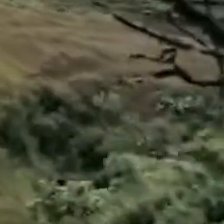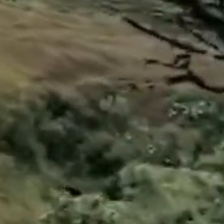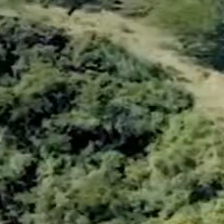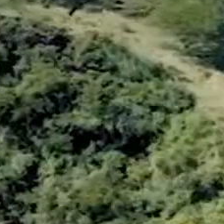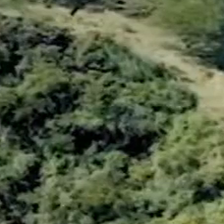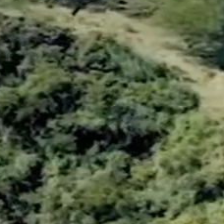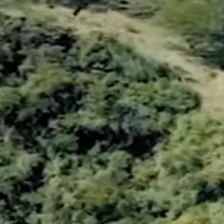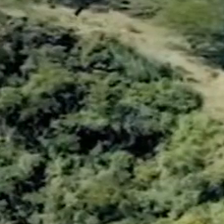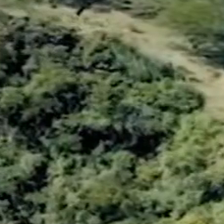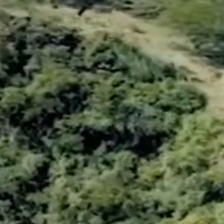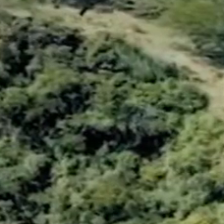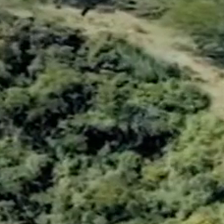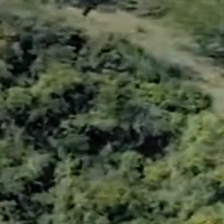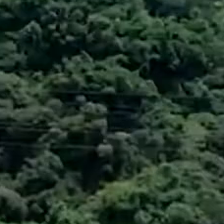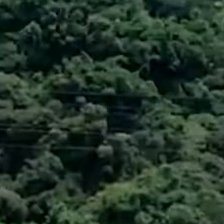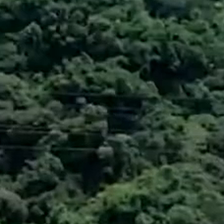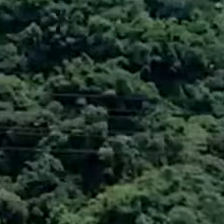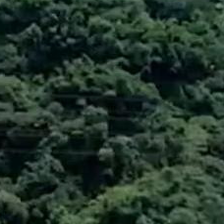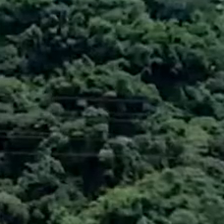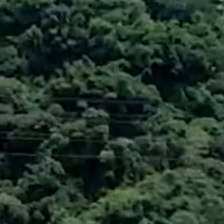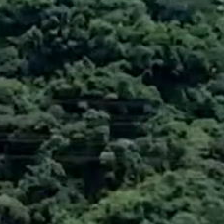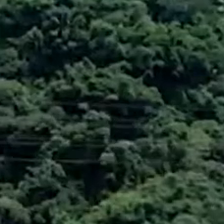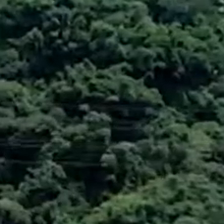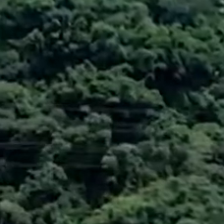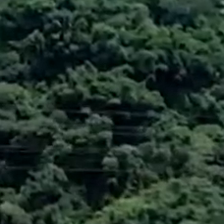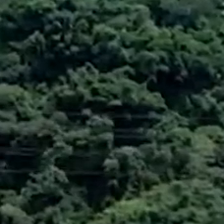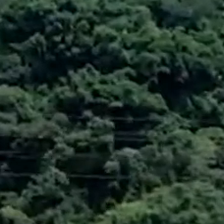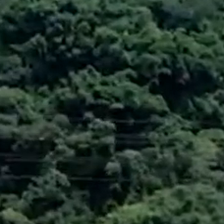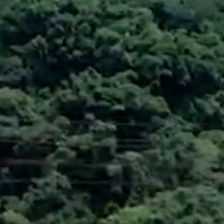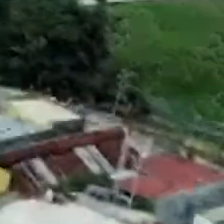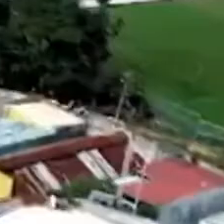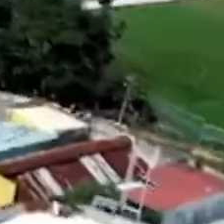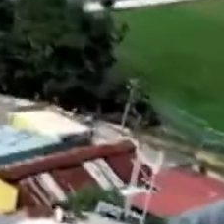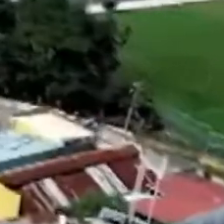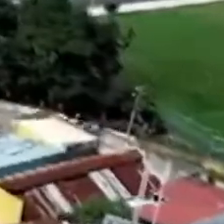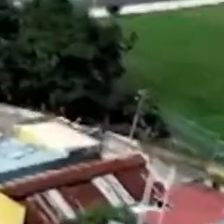Carlos, Puente de Lindora, Puente de Saprissa.